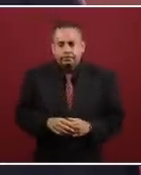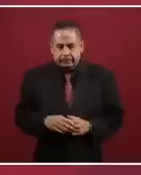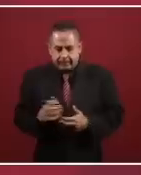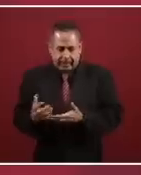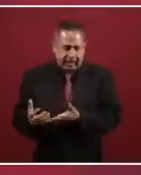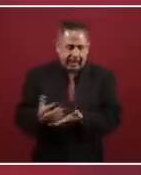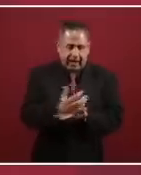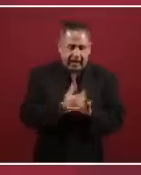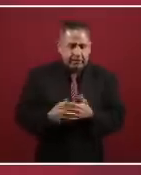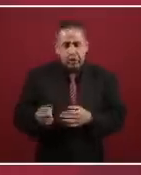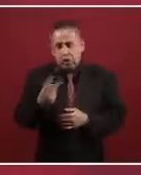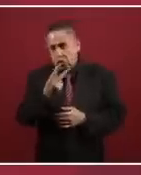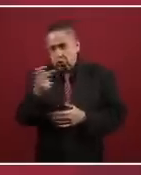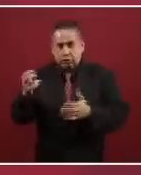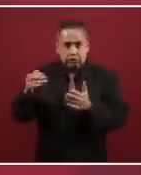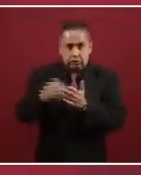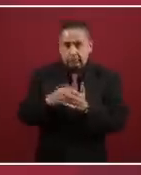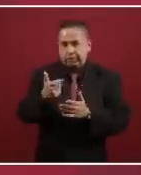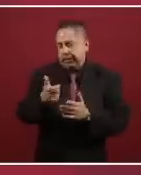200,000 pesos,